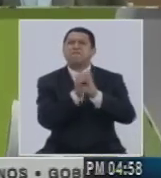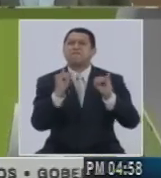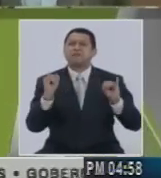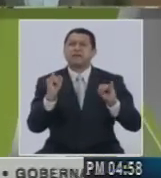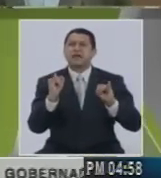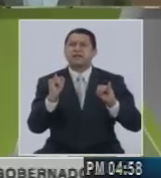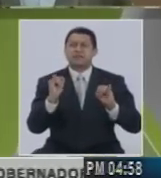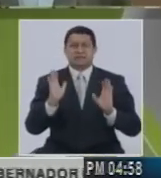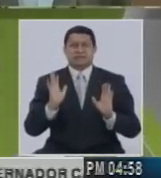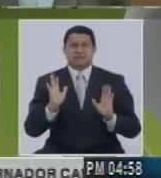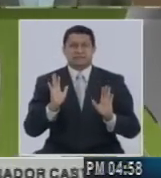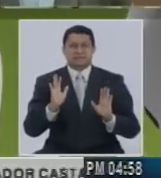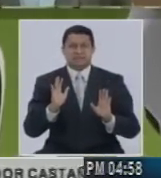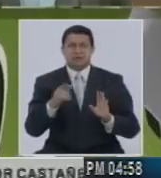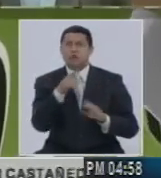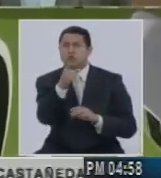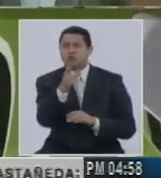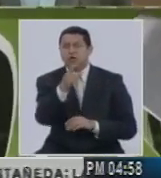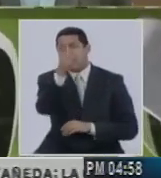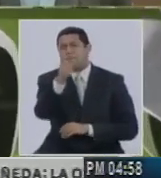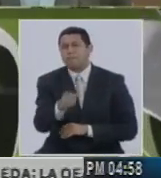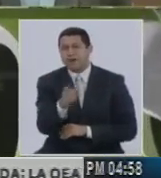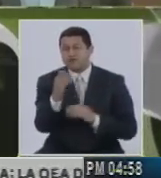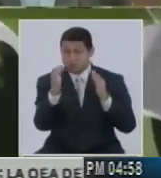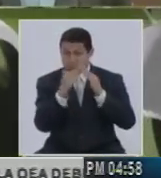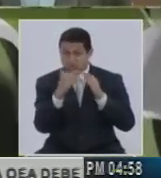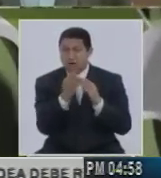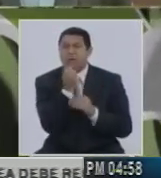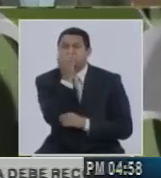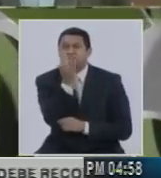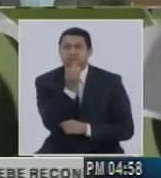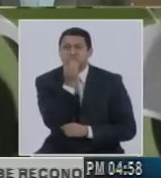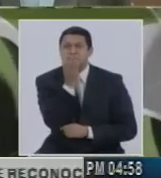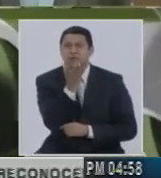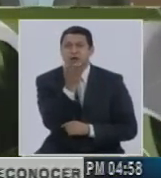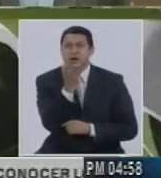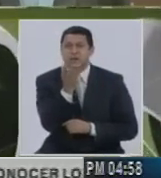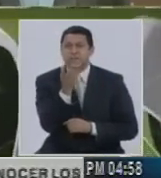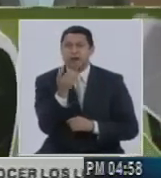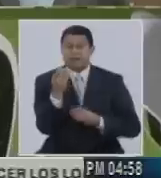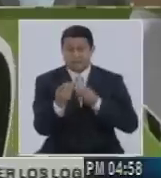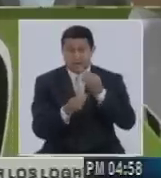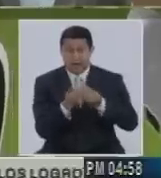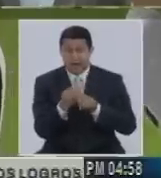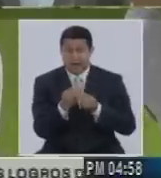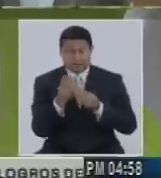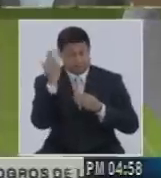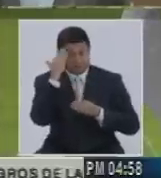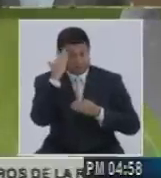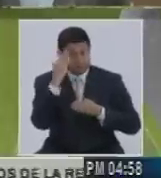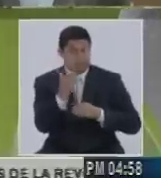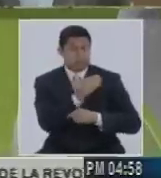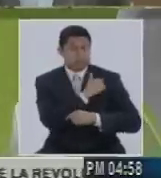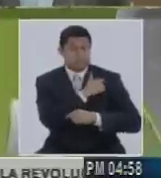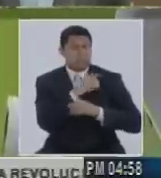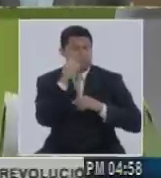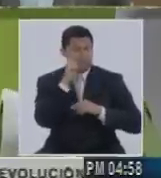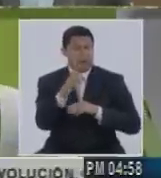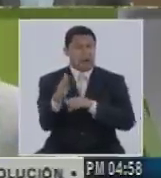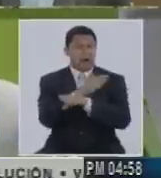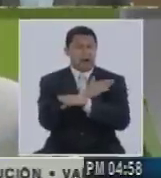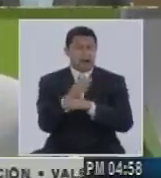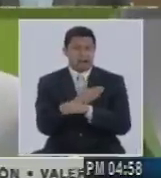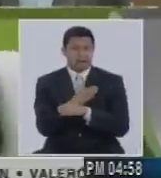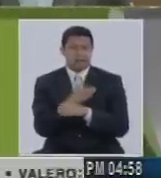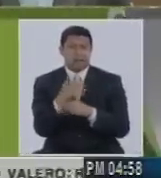pero antes quisiera que le diera a las personas en casa esas recomendaciones para que se realicen un diagnóstico oportuno y temprano en